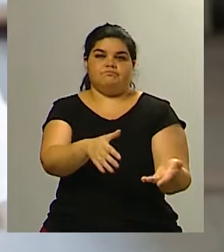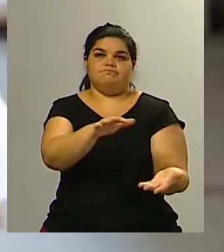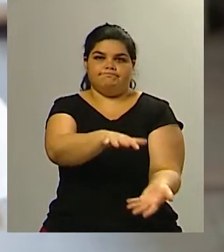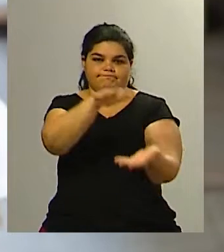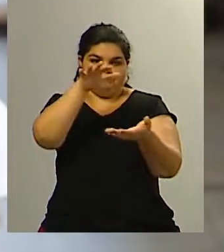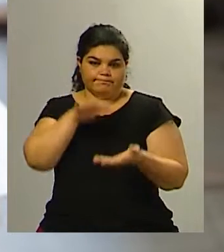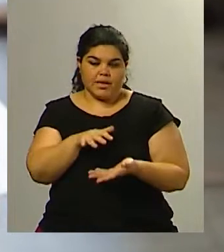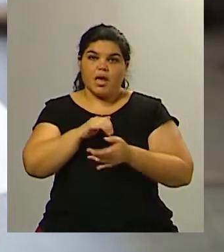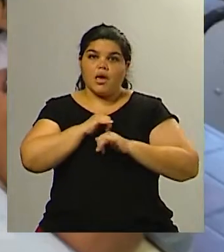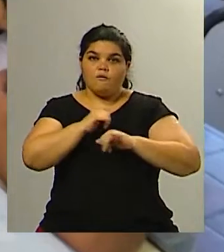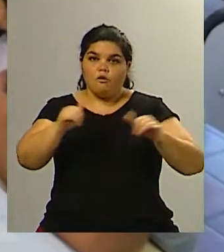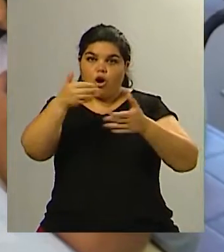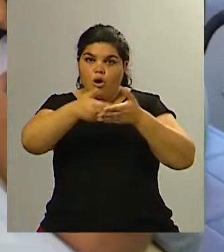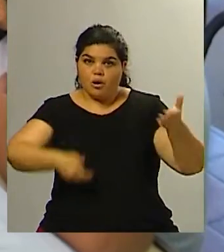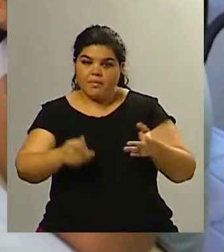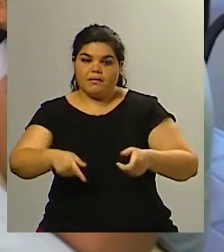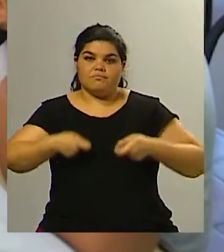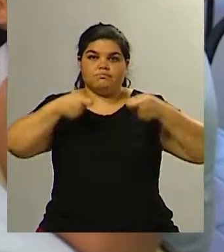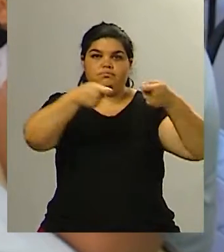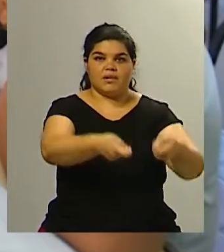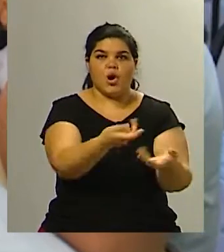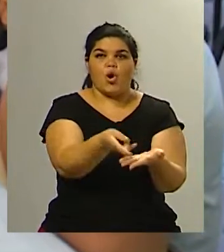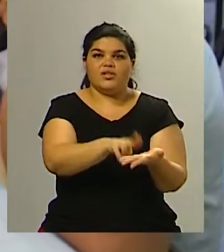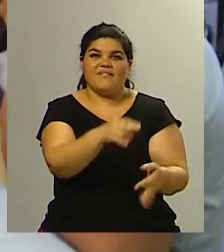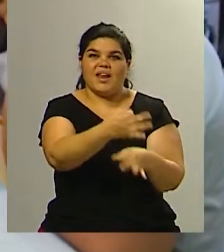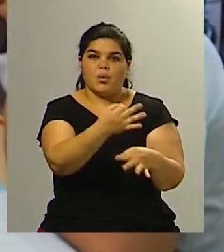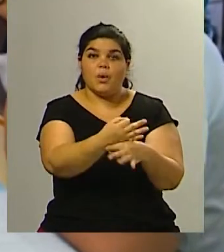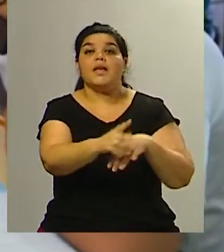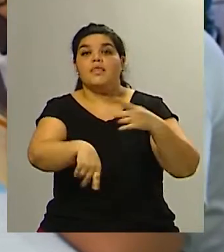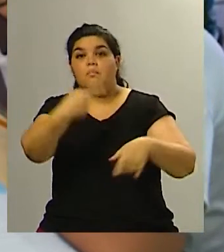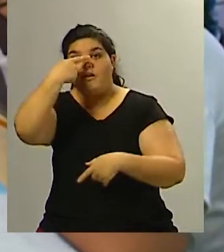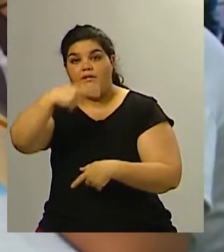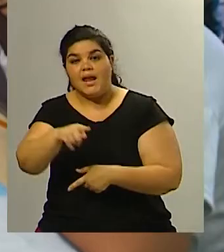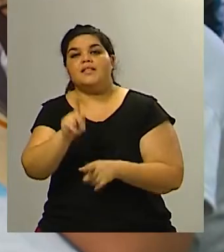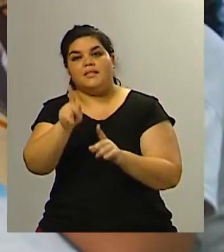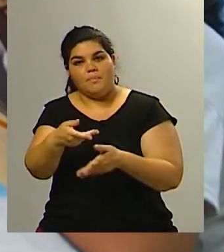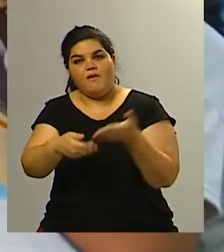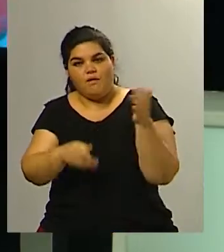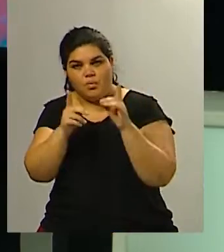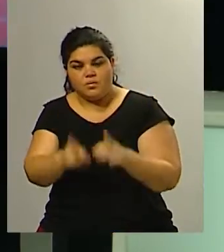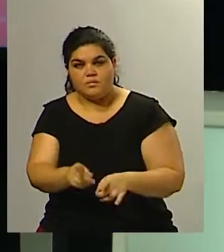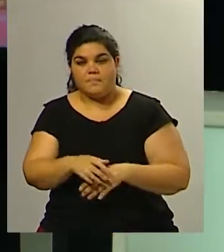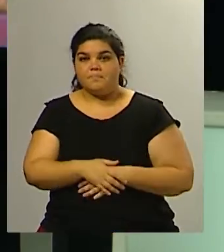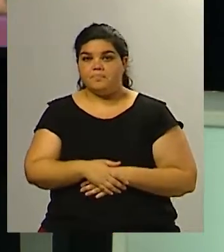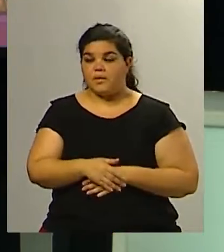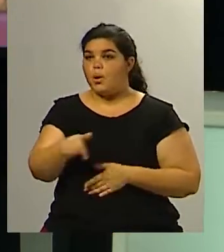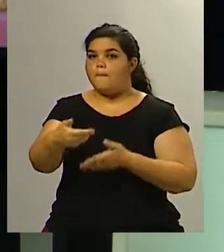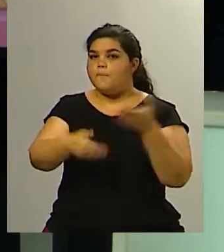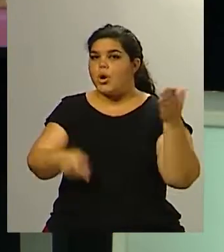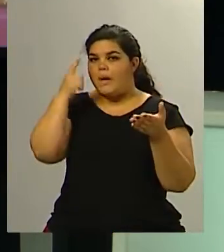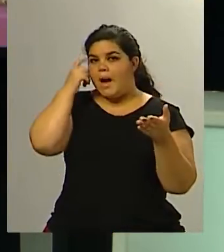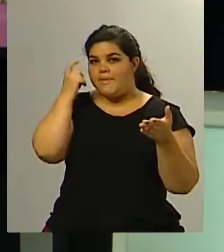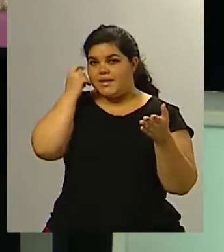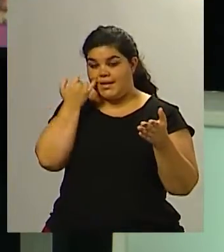y después tienen una evaluación final. Muy bien. La pregunta ahora ya me meto con el tema de las pruebas a aprender, porque se tomaron hace unos